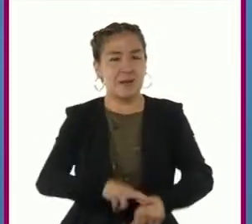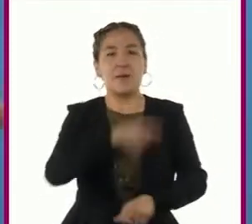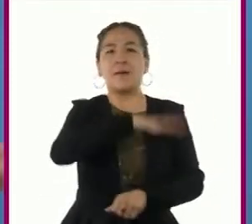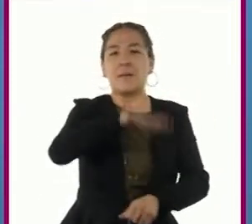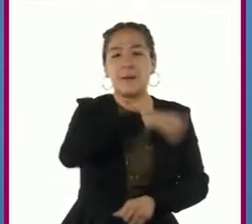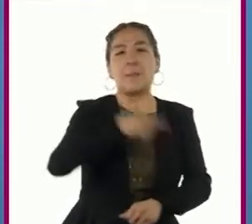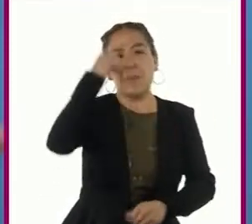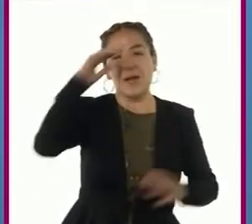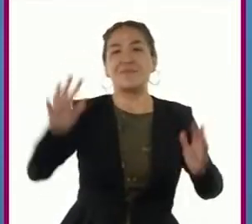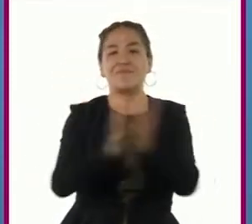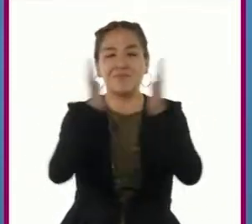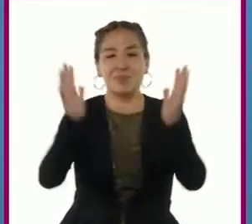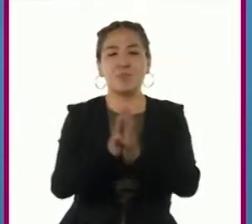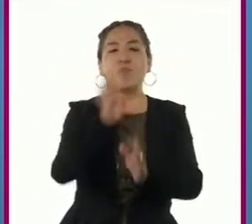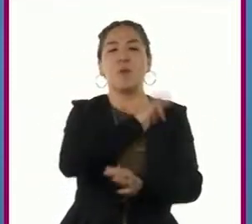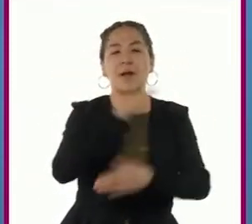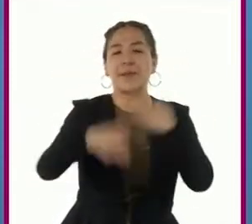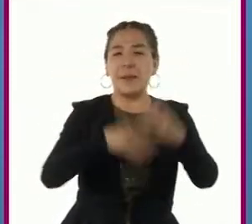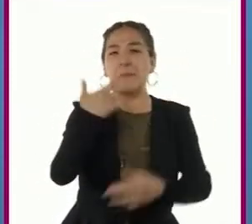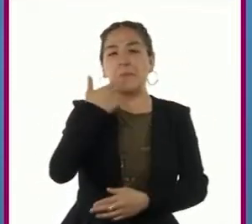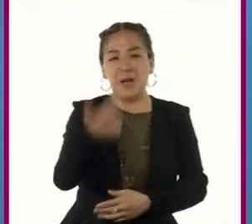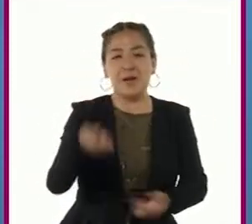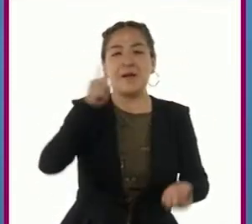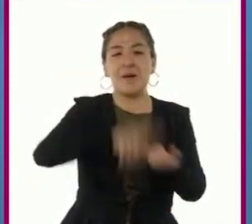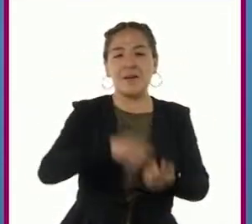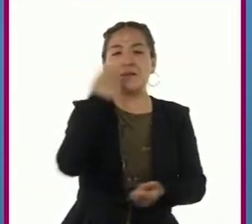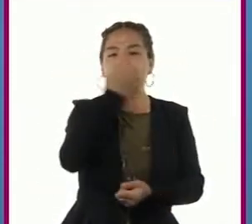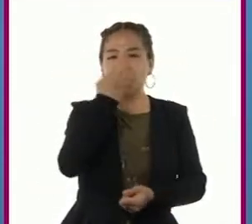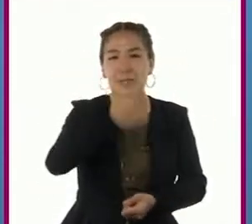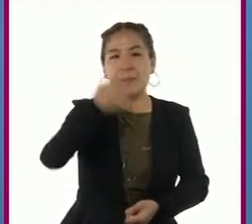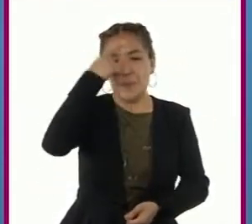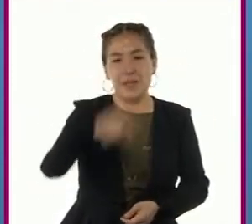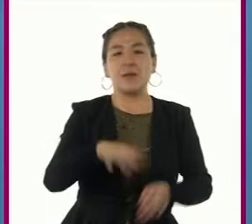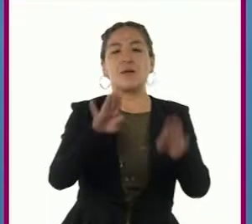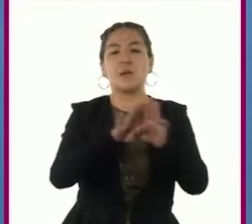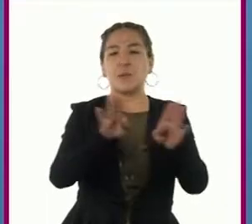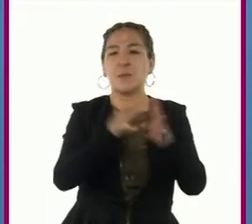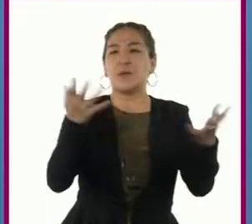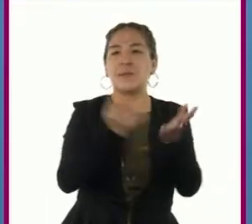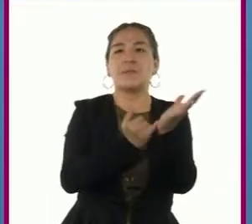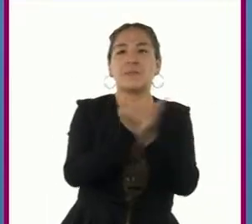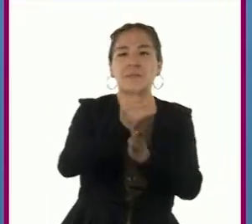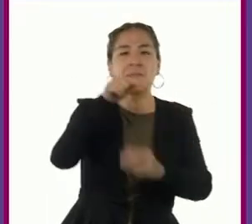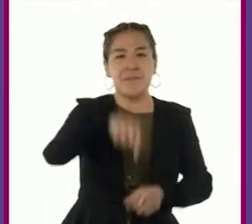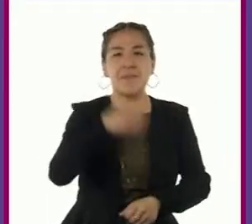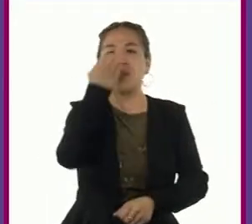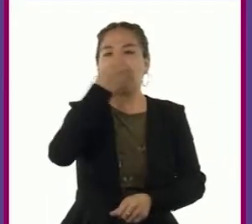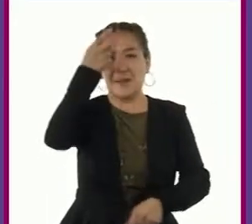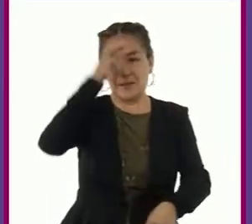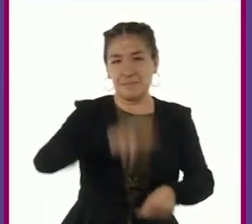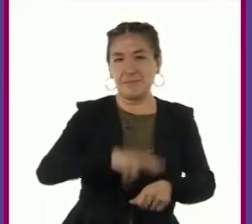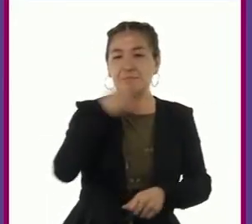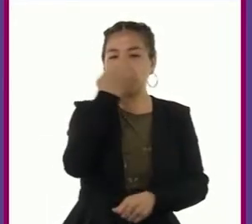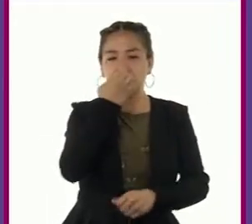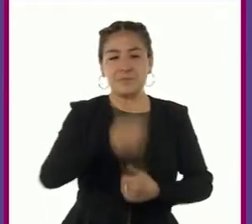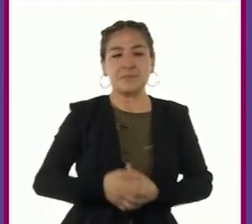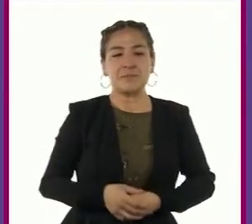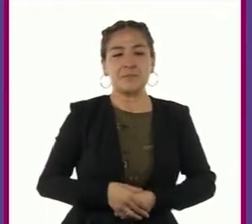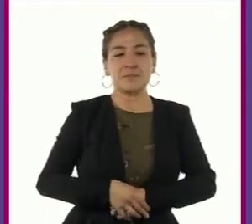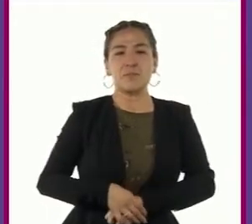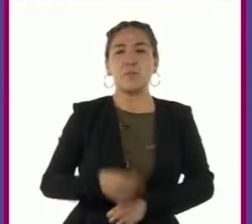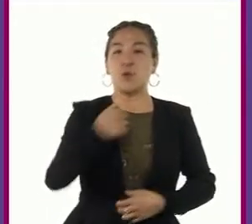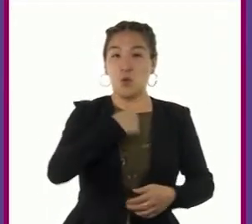partícipe del cambio o mejora de mi escuela al incidir en las decisiones de la dirección escolar. Desde que